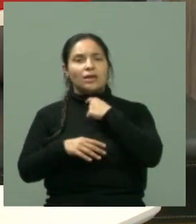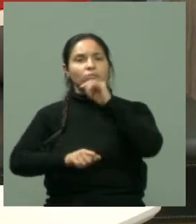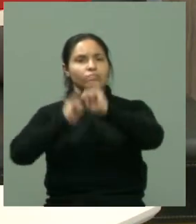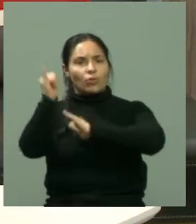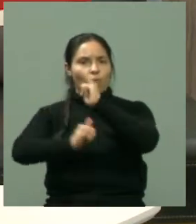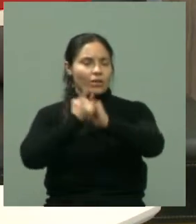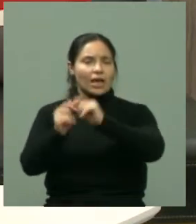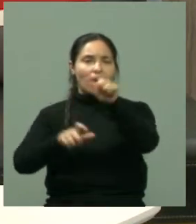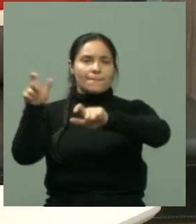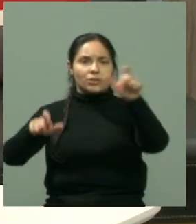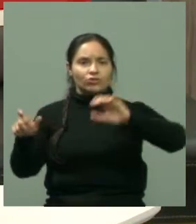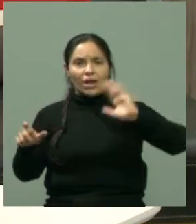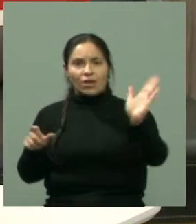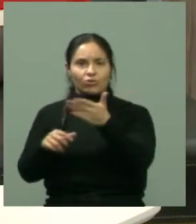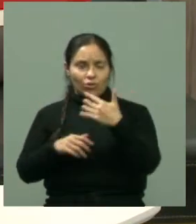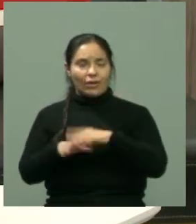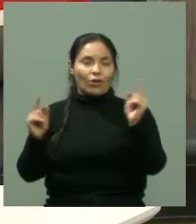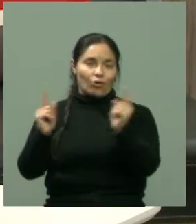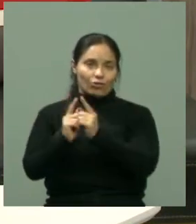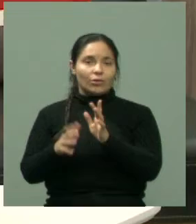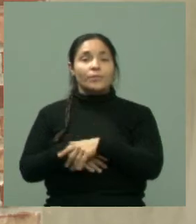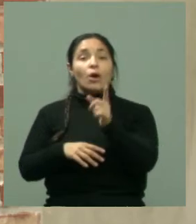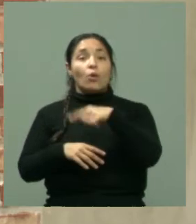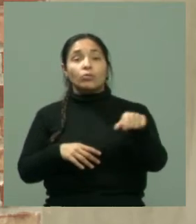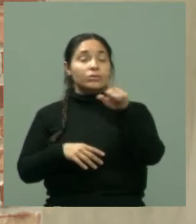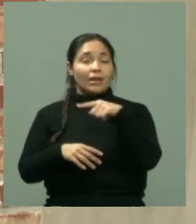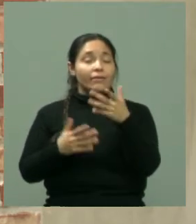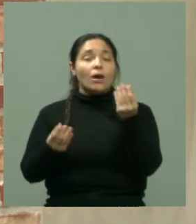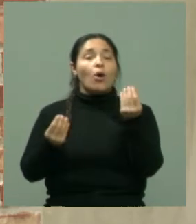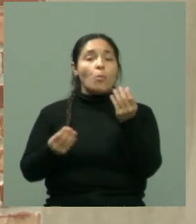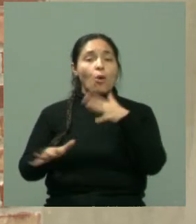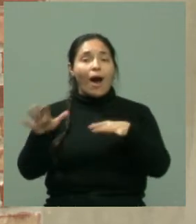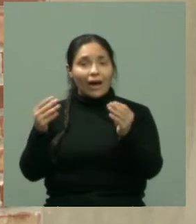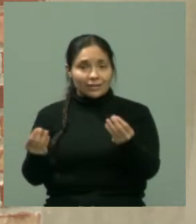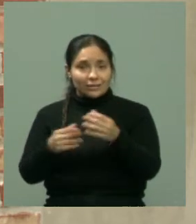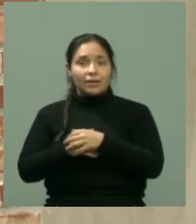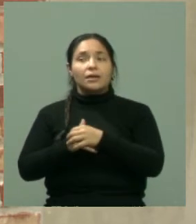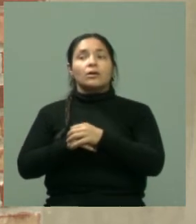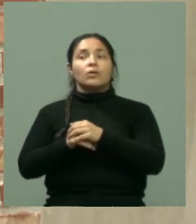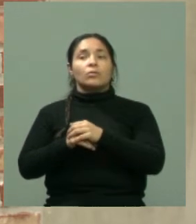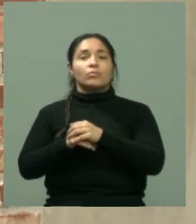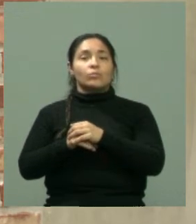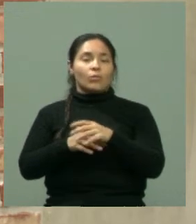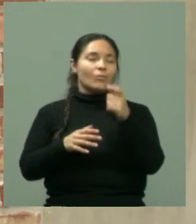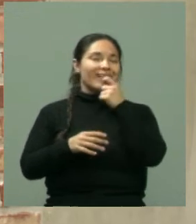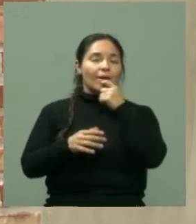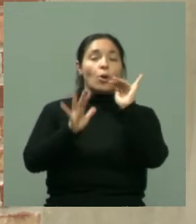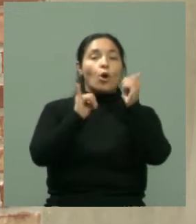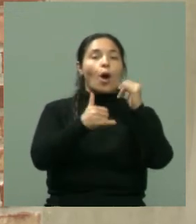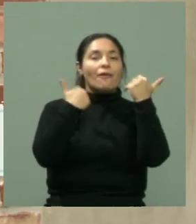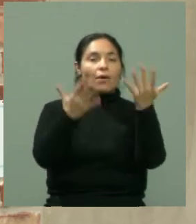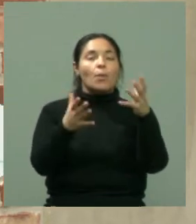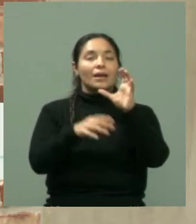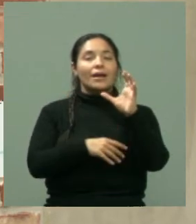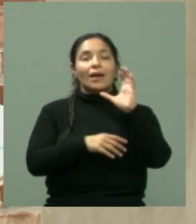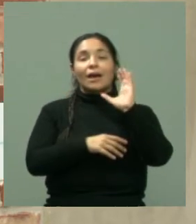gente, cortito porque ya nos tenemos que ir a la pausa, cómo pueden hacer para contactar a ustedes, a Jóvenes por el Clima Mendoza, si se quieren sumar,